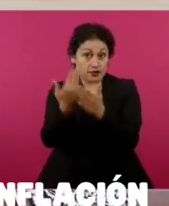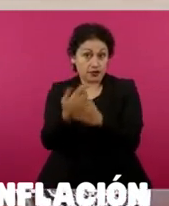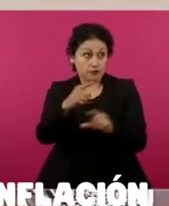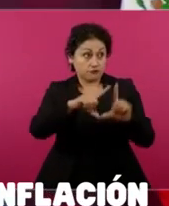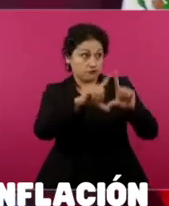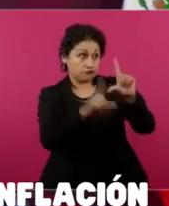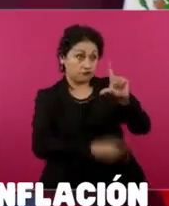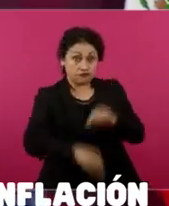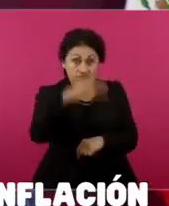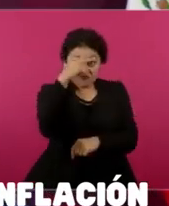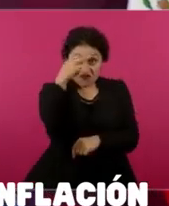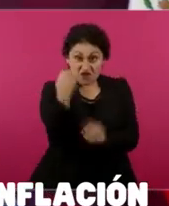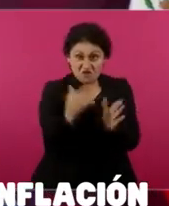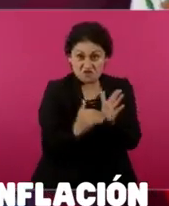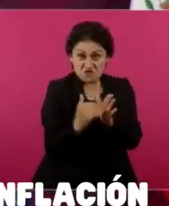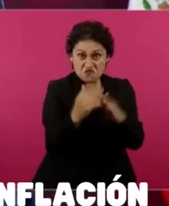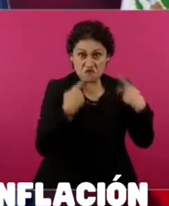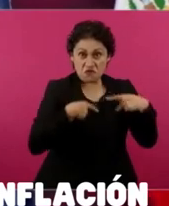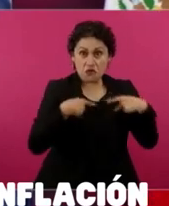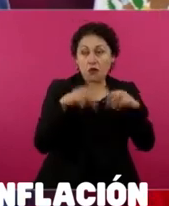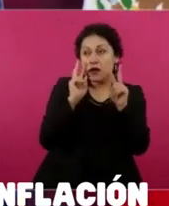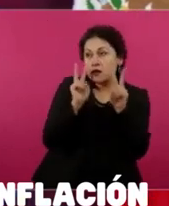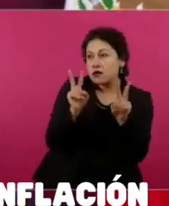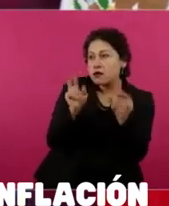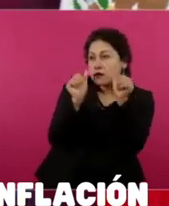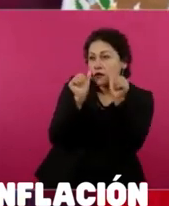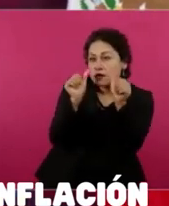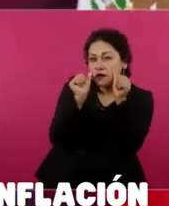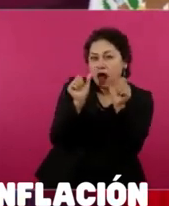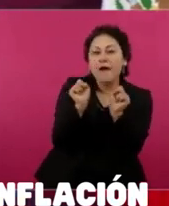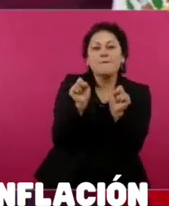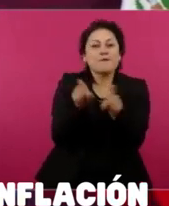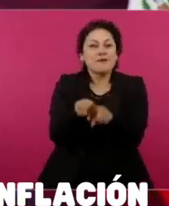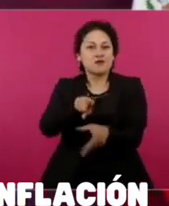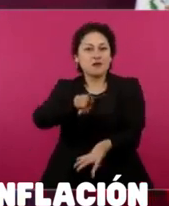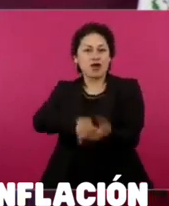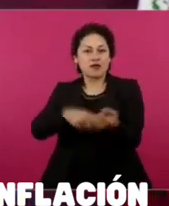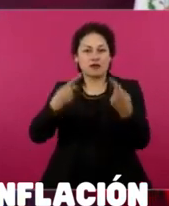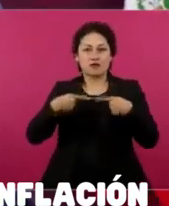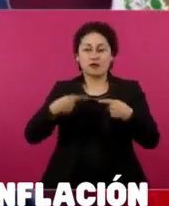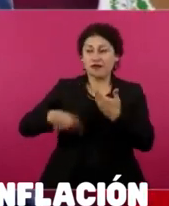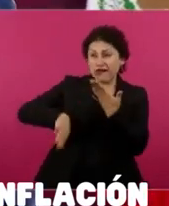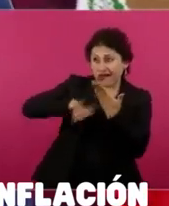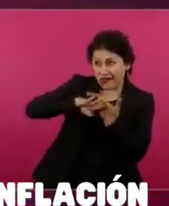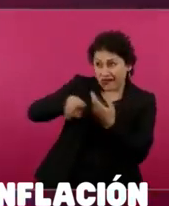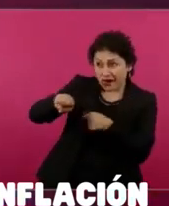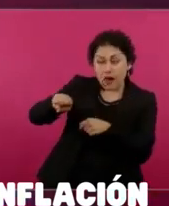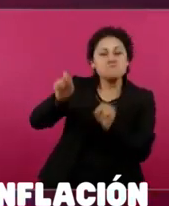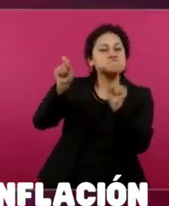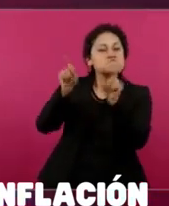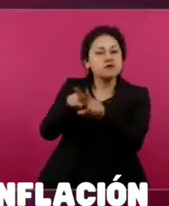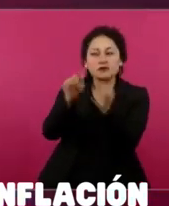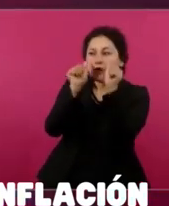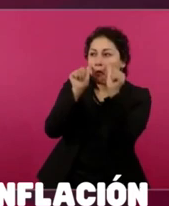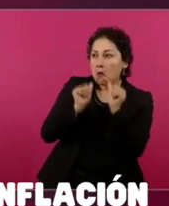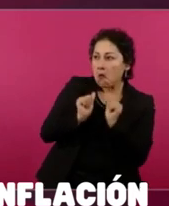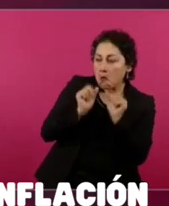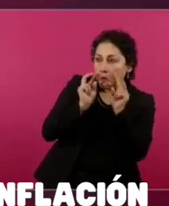mexicanos, hasta nuestros adversarios están ahí pendientes.